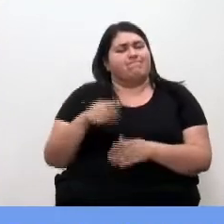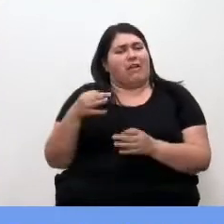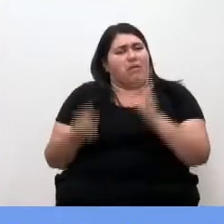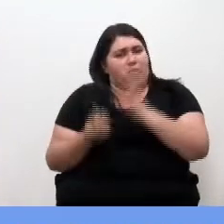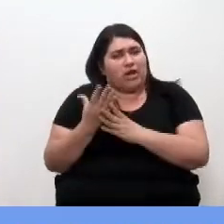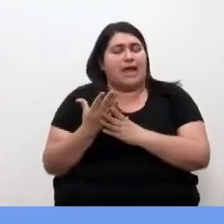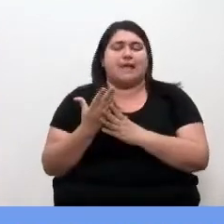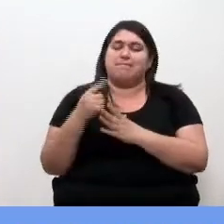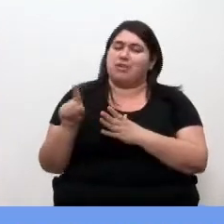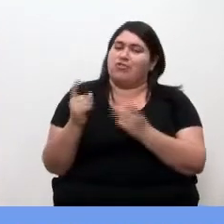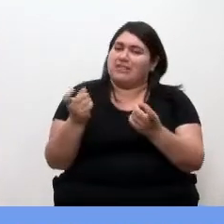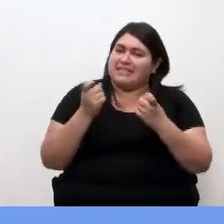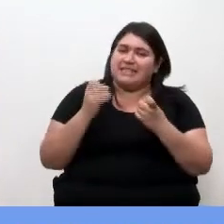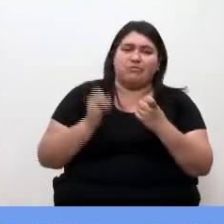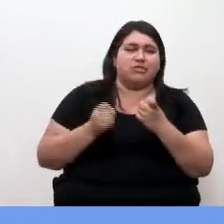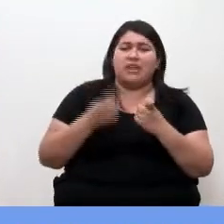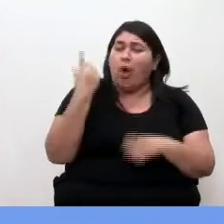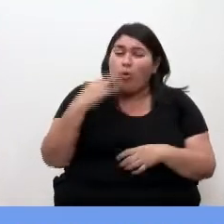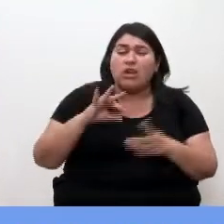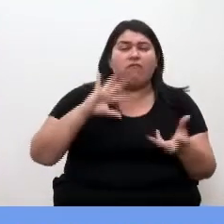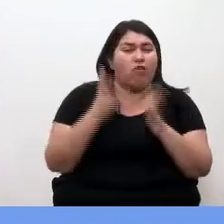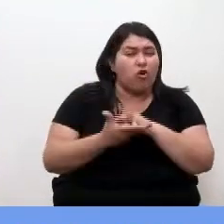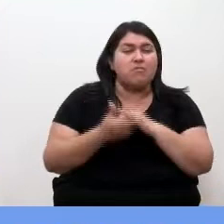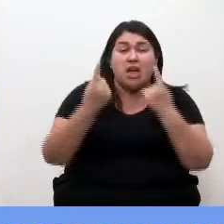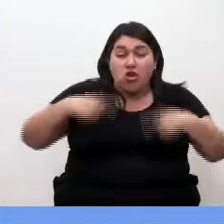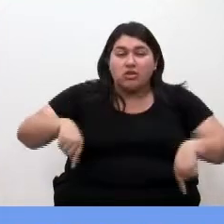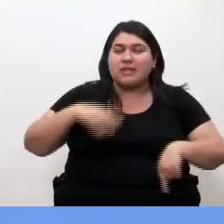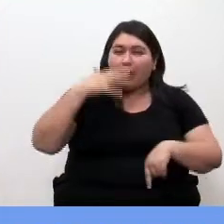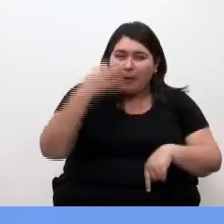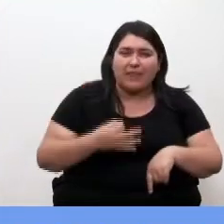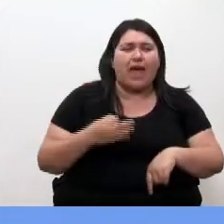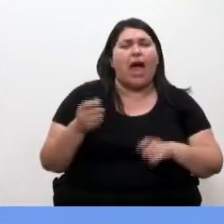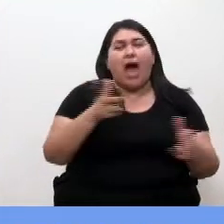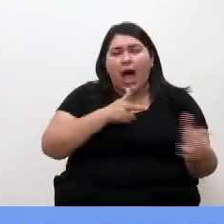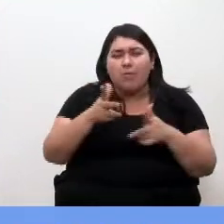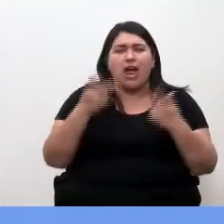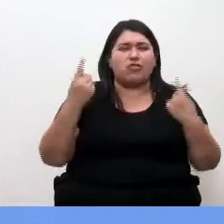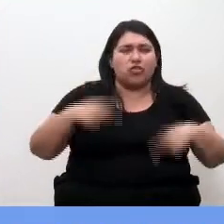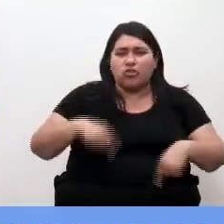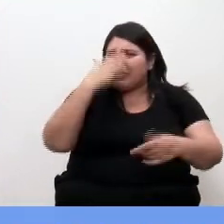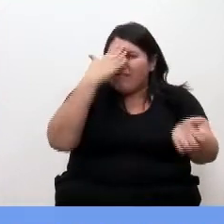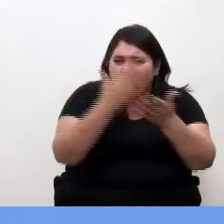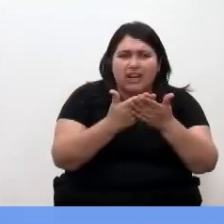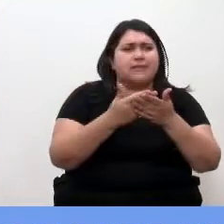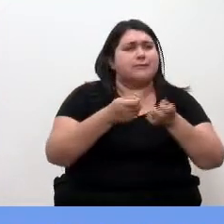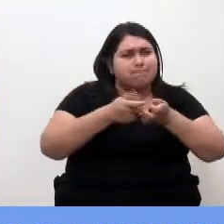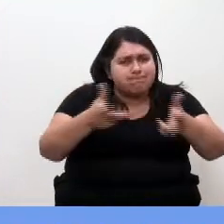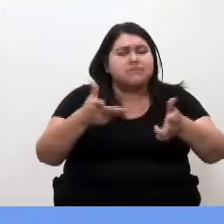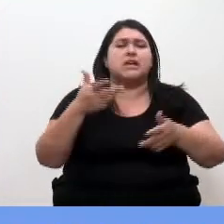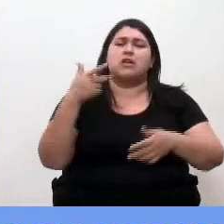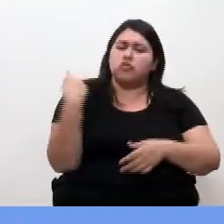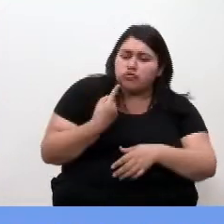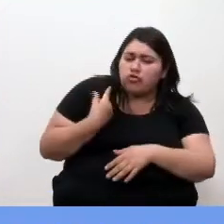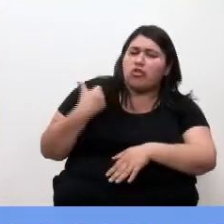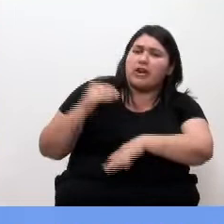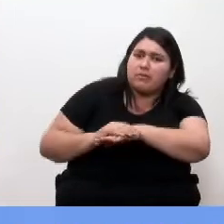que es necesario porque es la única manera de que enfrentando la verdad hablándole con la verdad a la gente haciéndonos cargo de